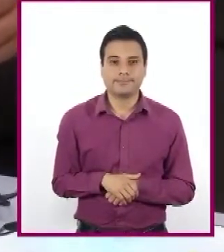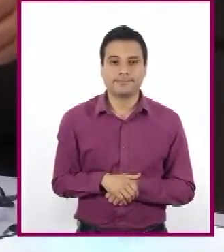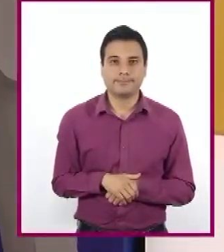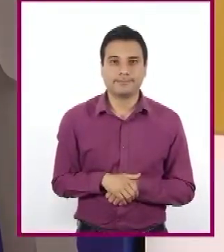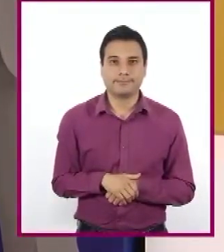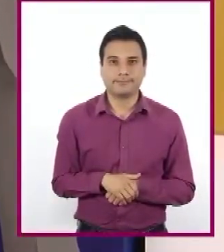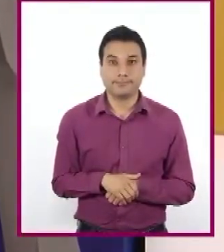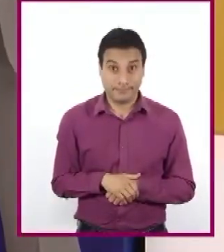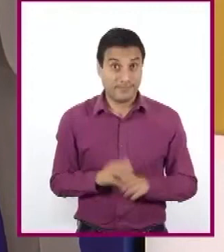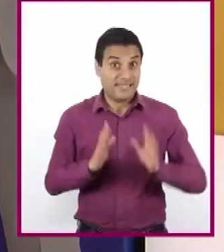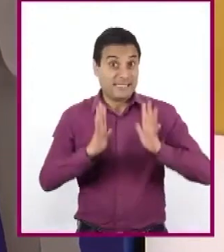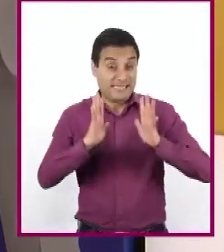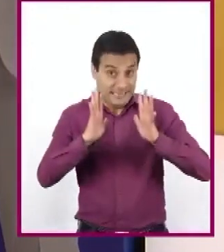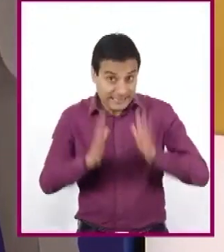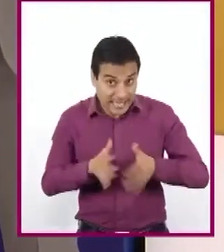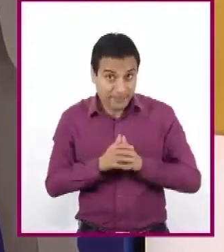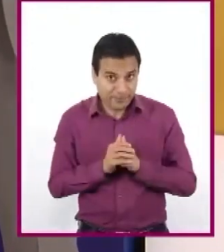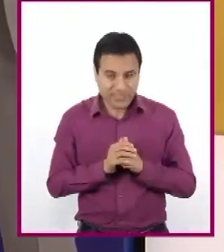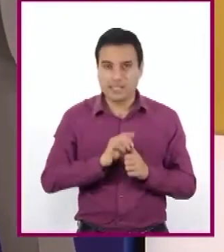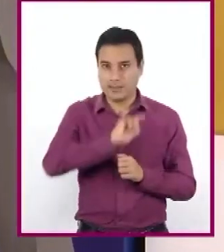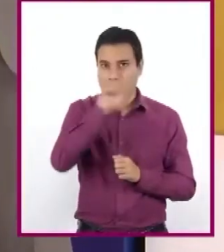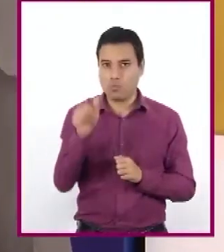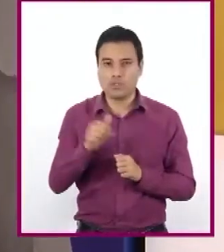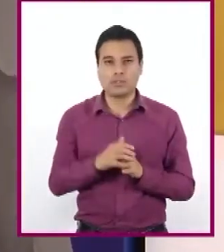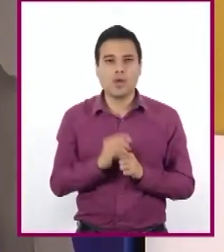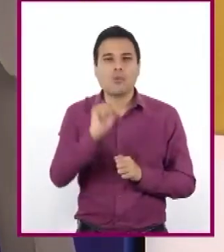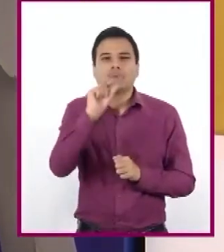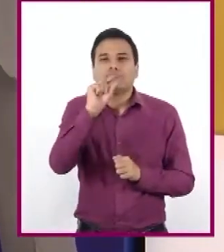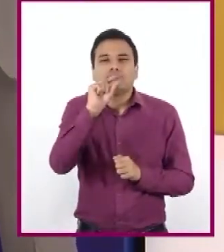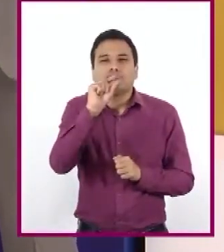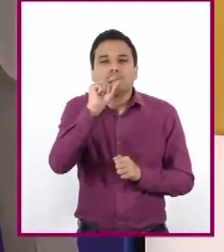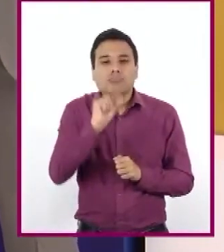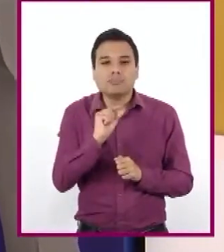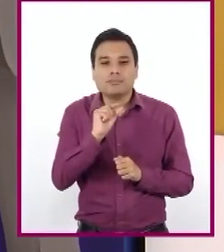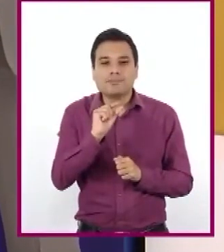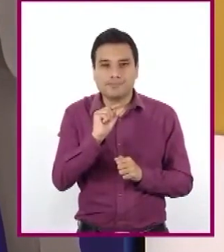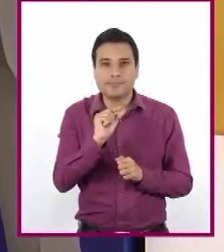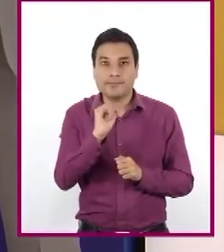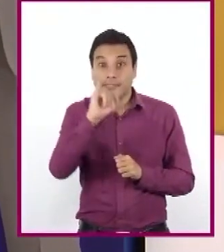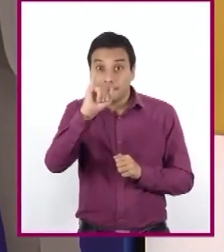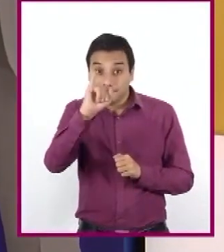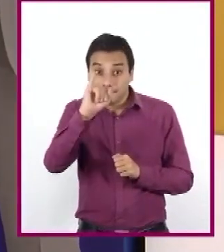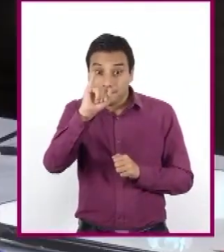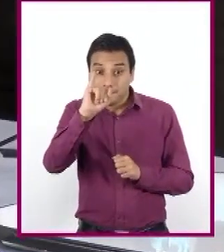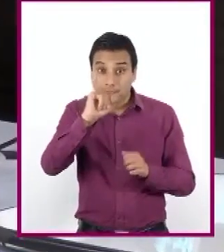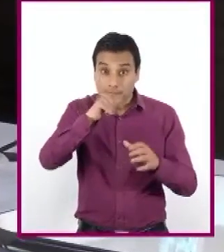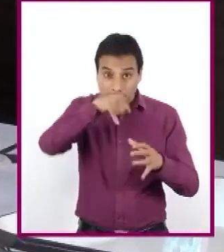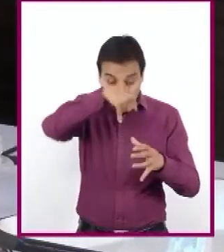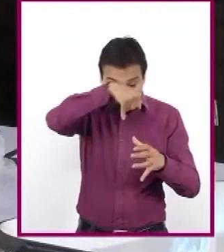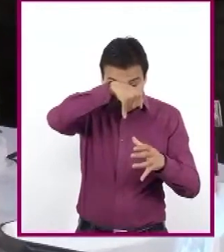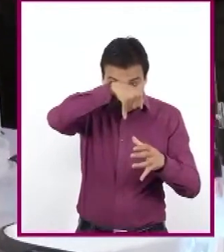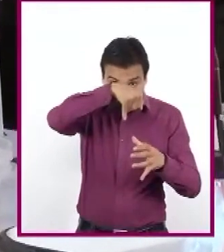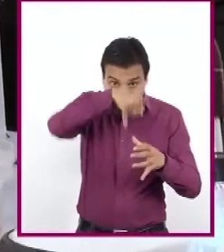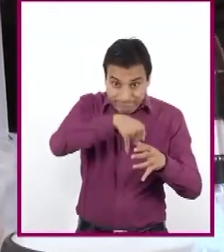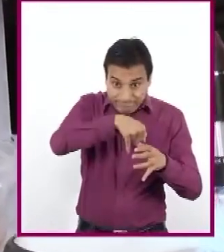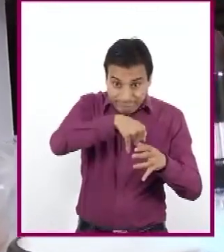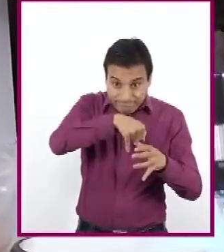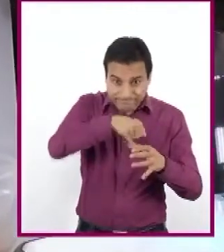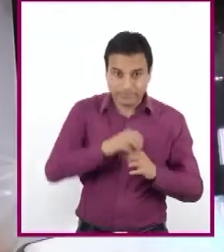Ya bien húmeda, van a realizar un pequeño orificio con su dedo meñique en el centro de la maceta.